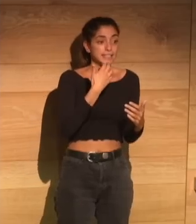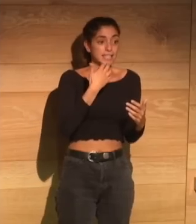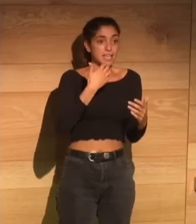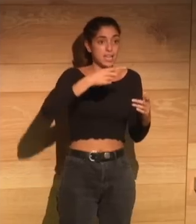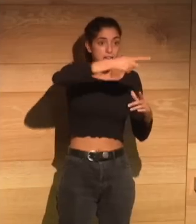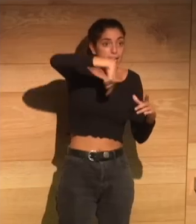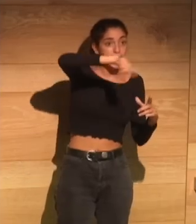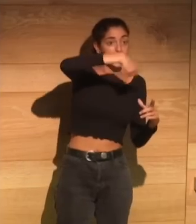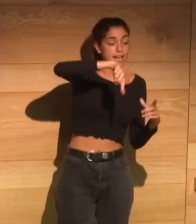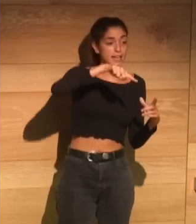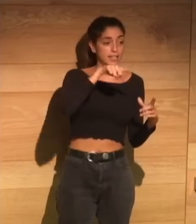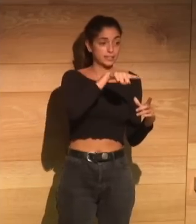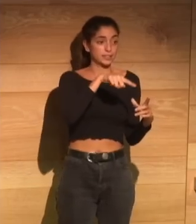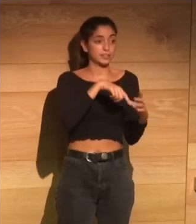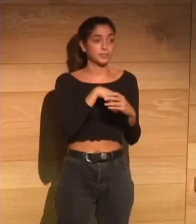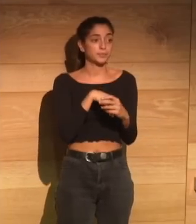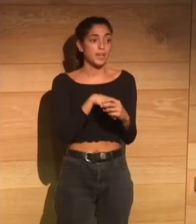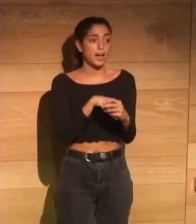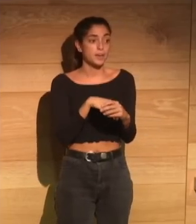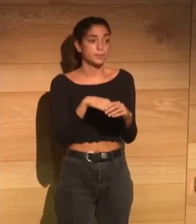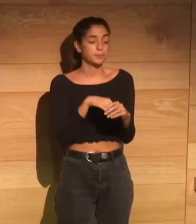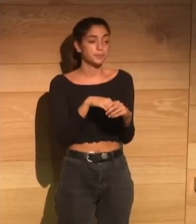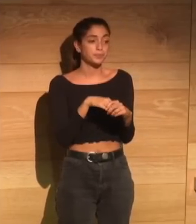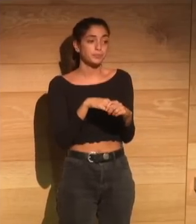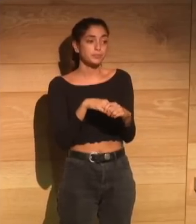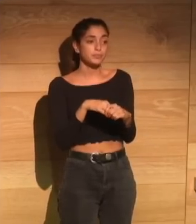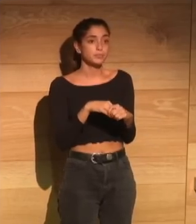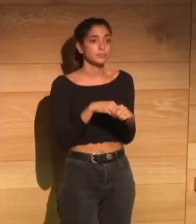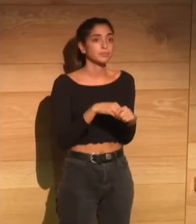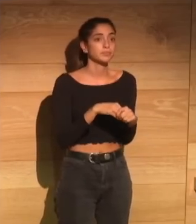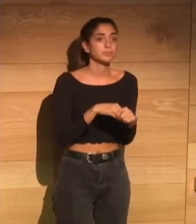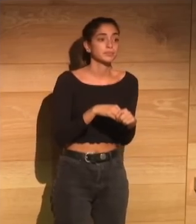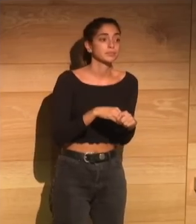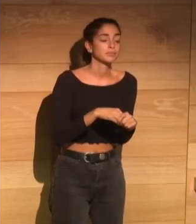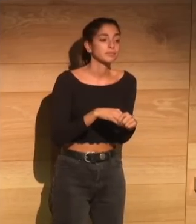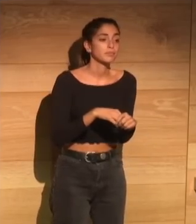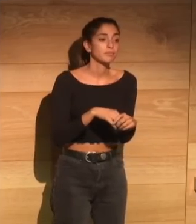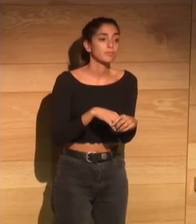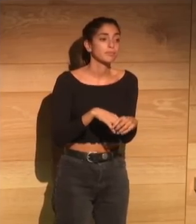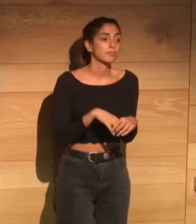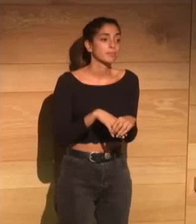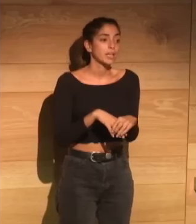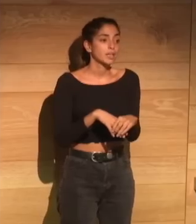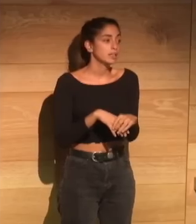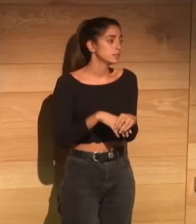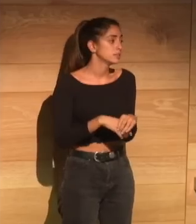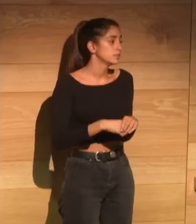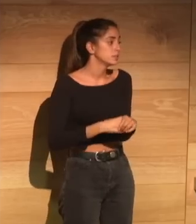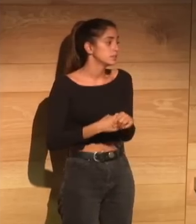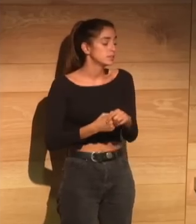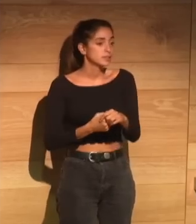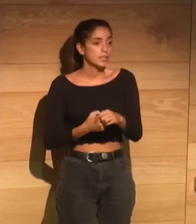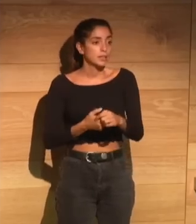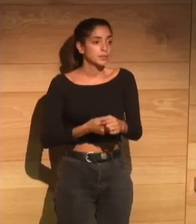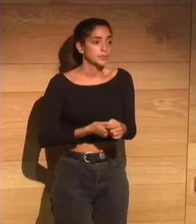que tiene delante voy a proceder ahora de mismo? Sus narices, bueno, no creo que se vea desde ningún lado. Y es que es muy divertido porque es un